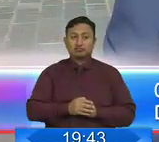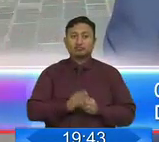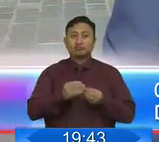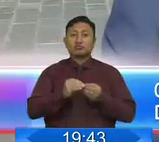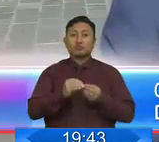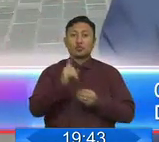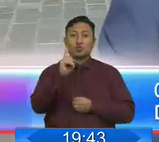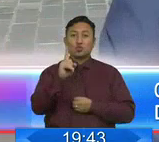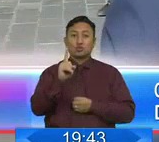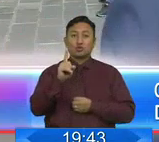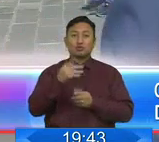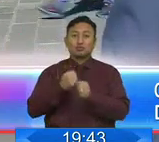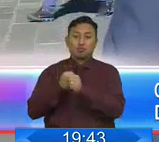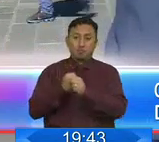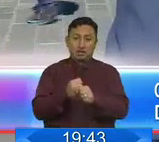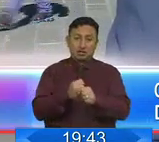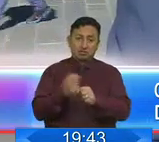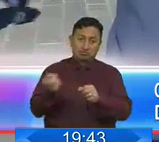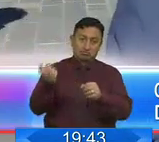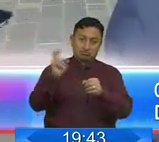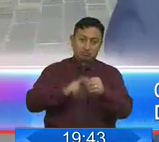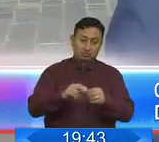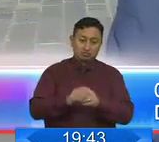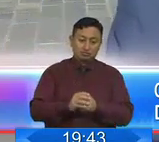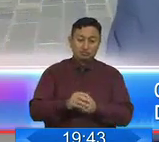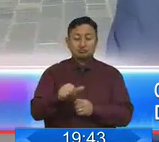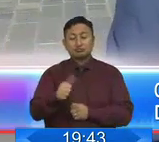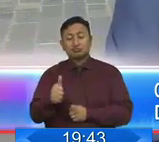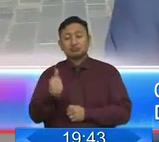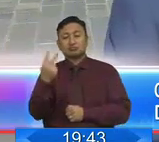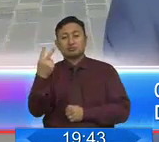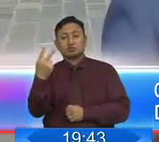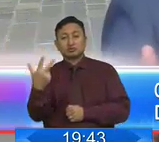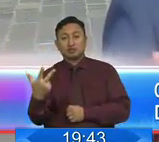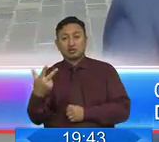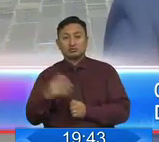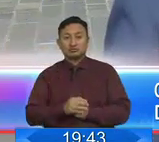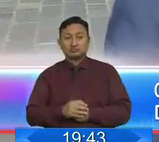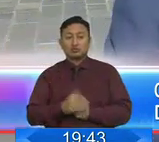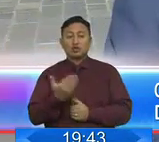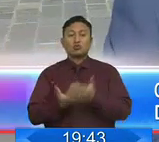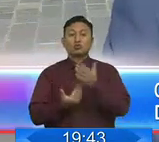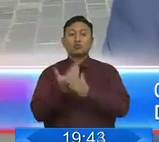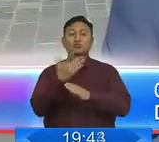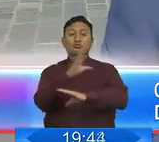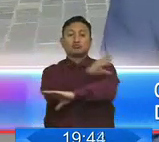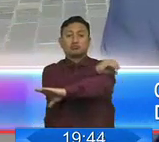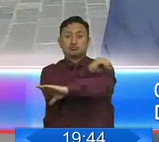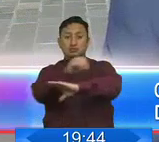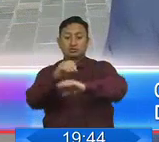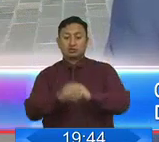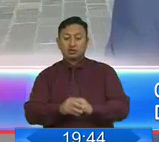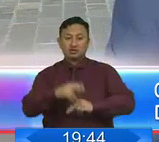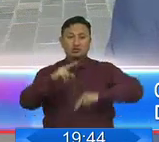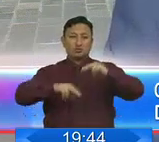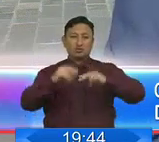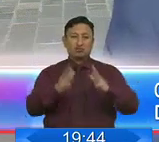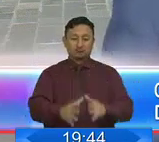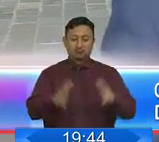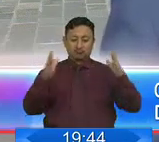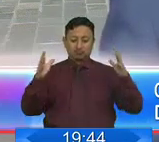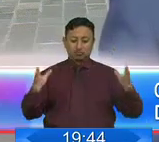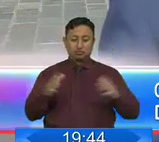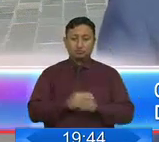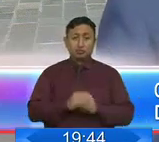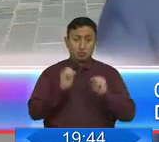Quito, también la línea 2 y 3 del metro de Quito y la nueva occidental, es decir, obras grandes, obras viales importantes que van